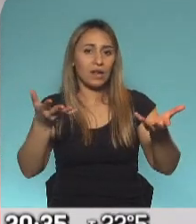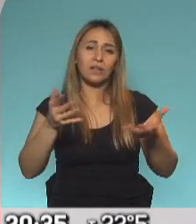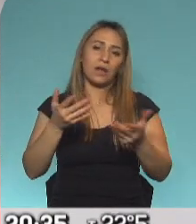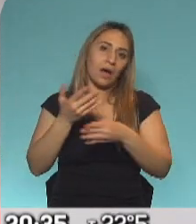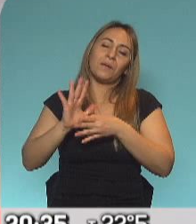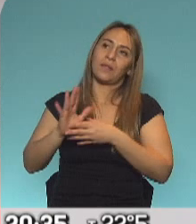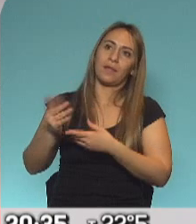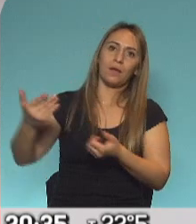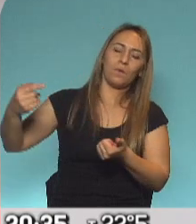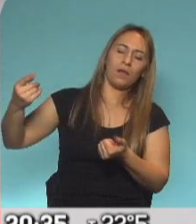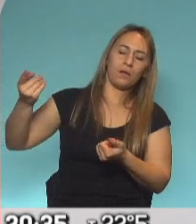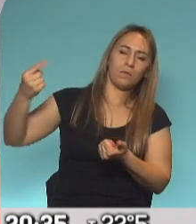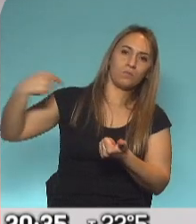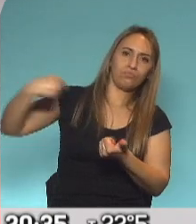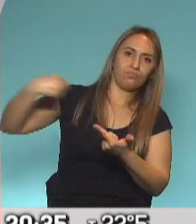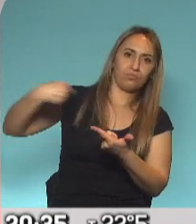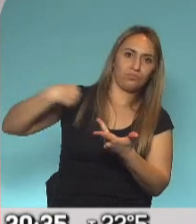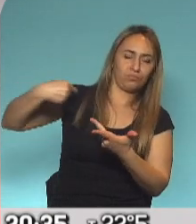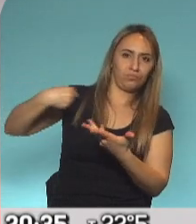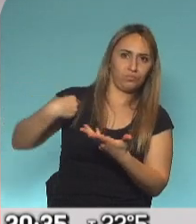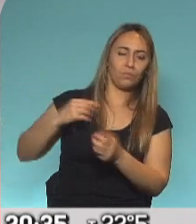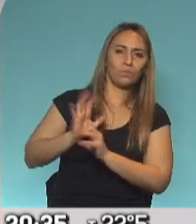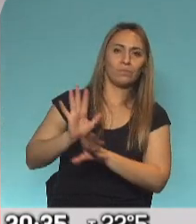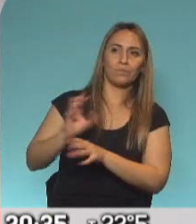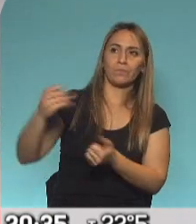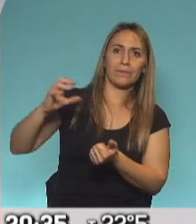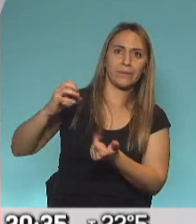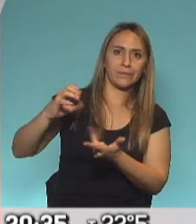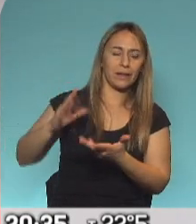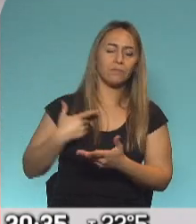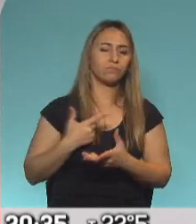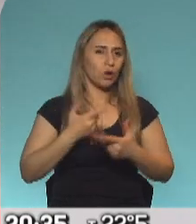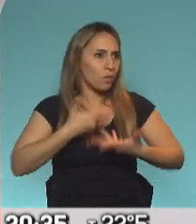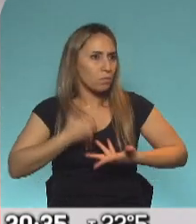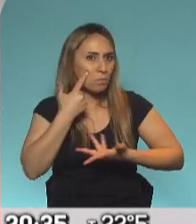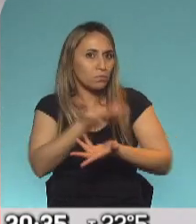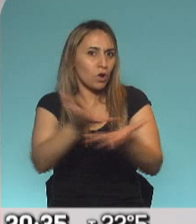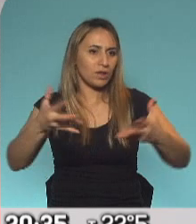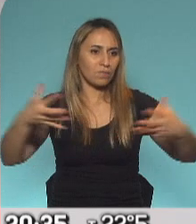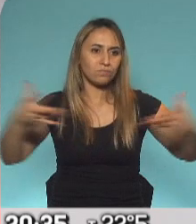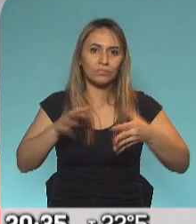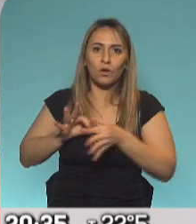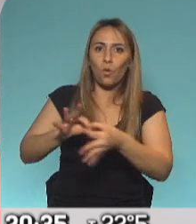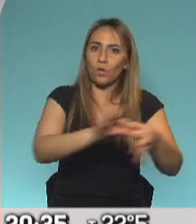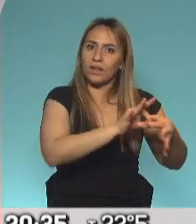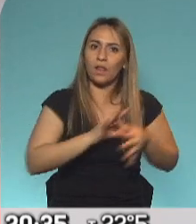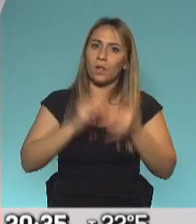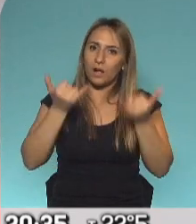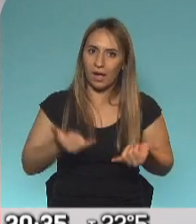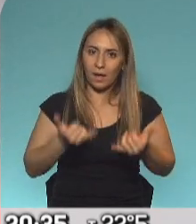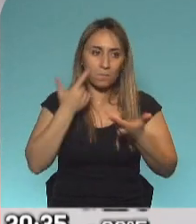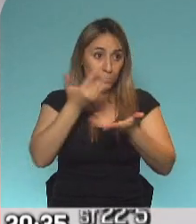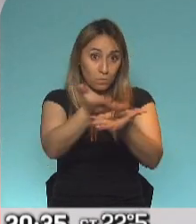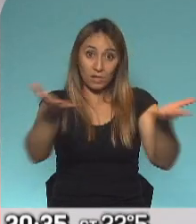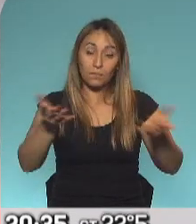que recibimos, pero me parece que era importante exhibir la unidad del frente político y exhibir también